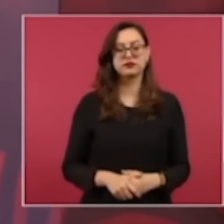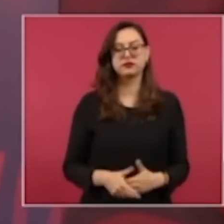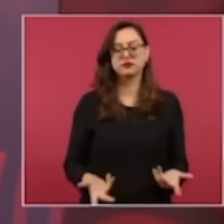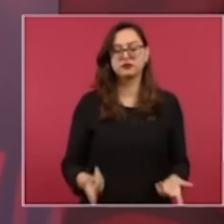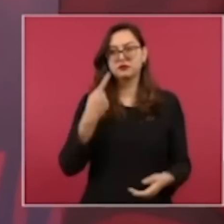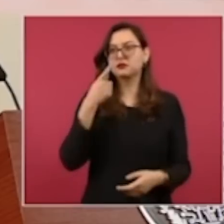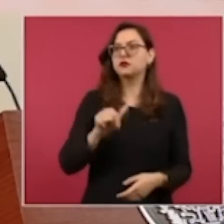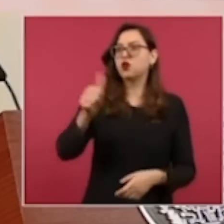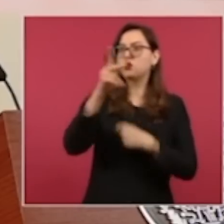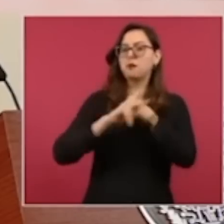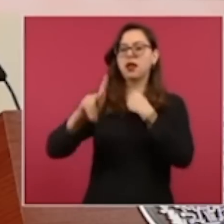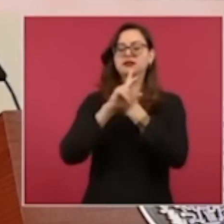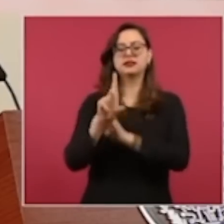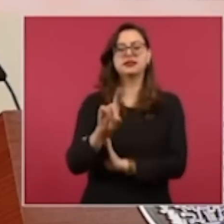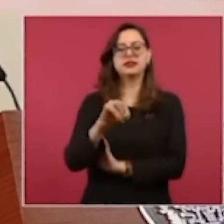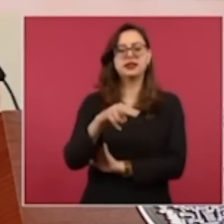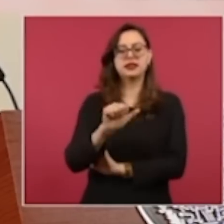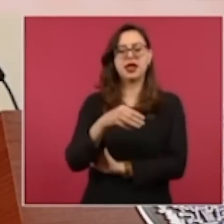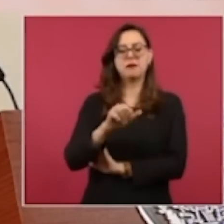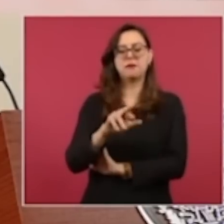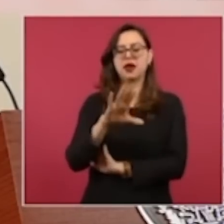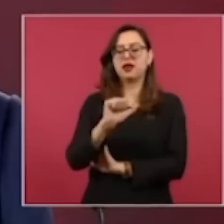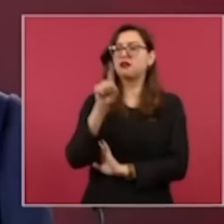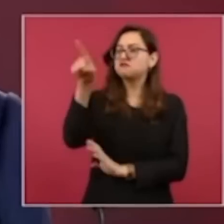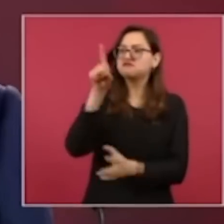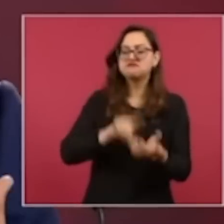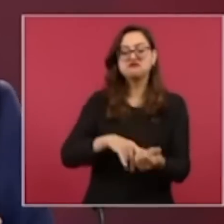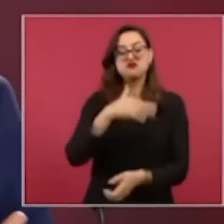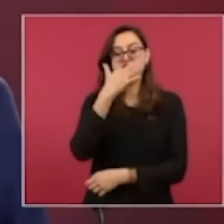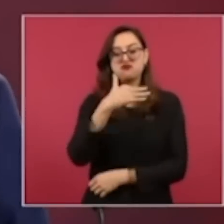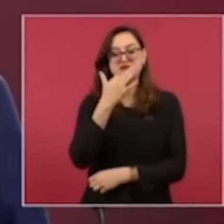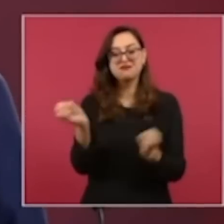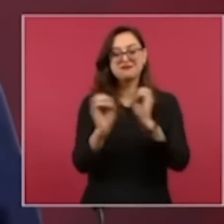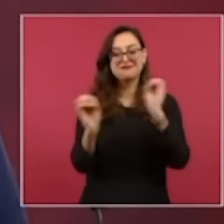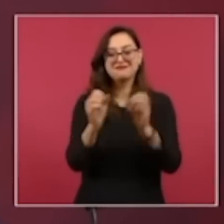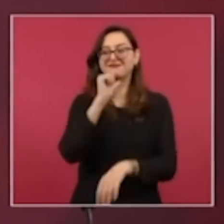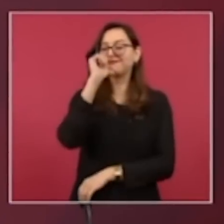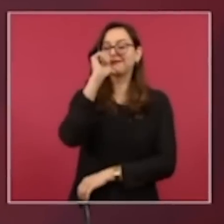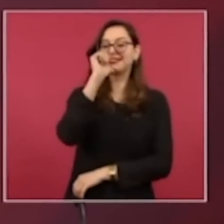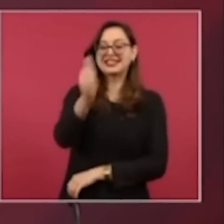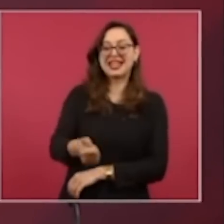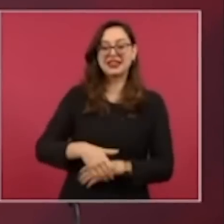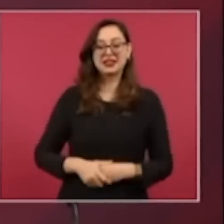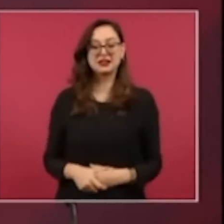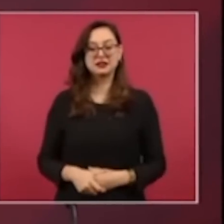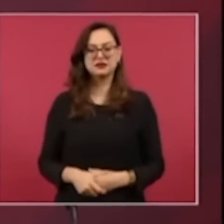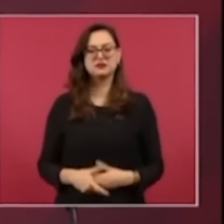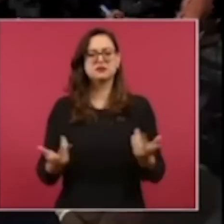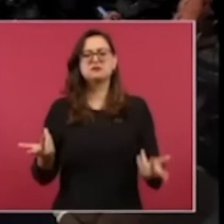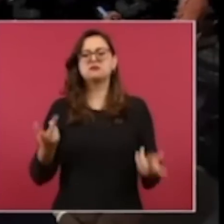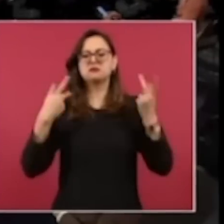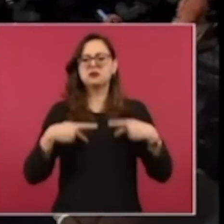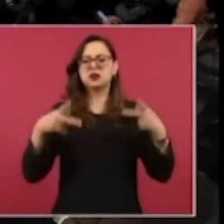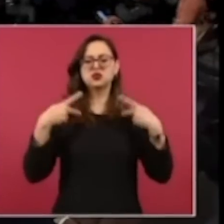Dinamarca, donde no hay corrupción, pero además ni siquiera saben.